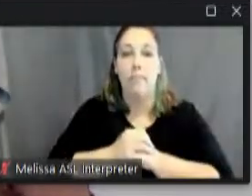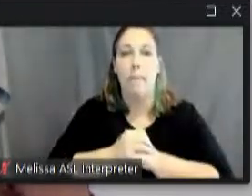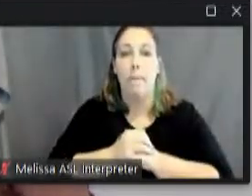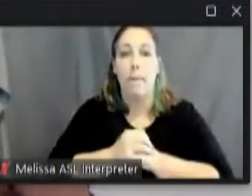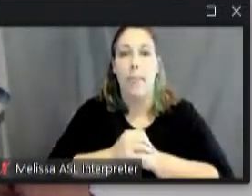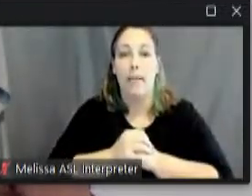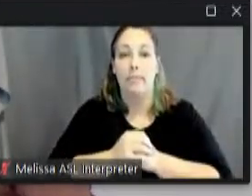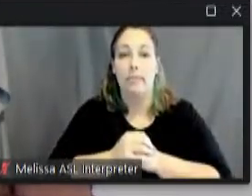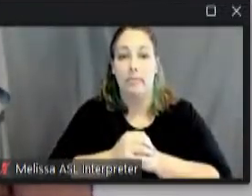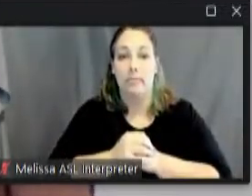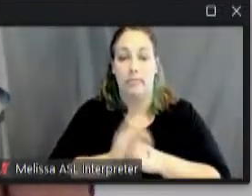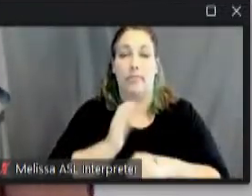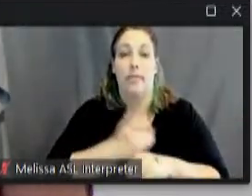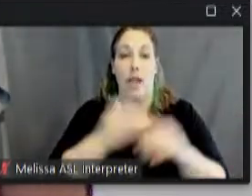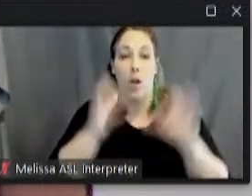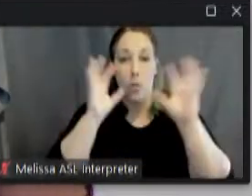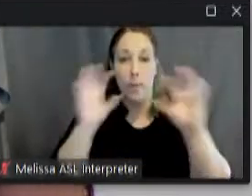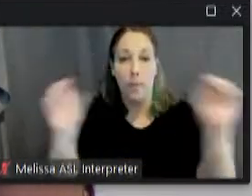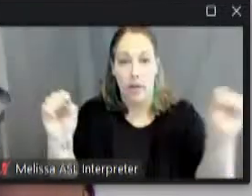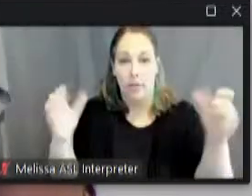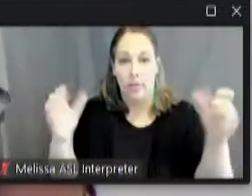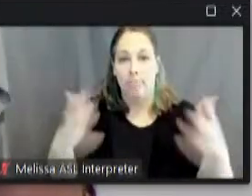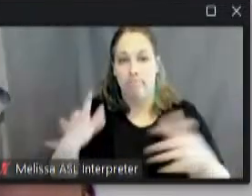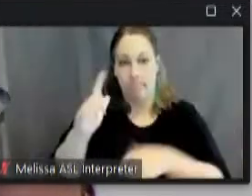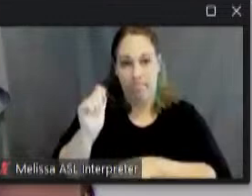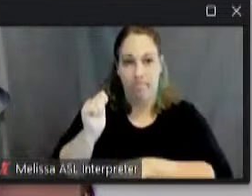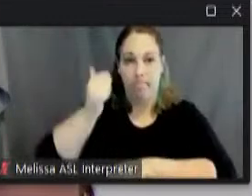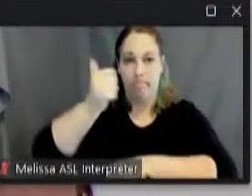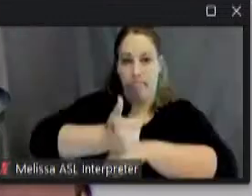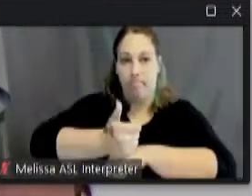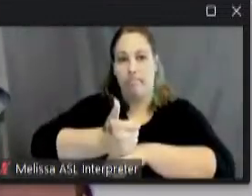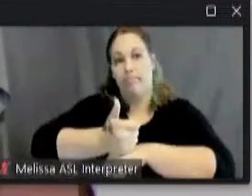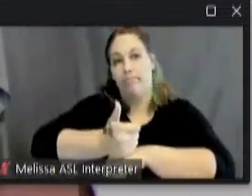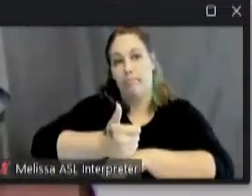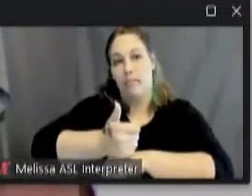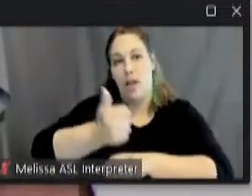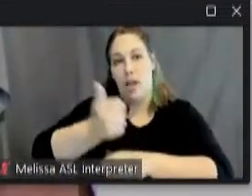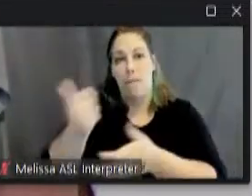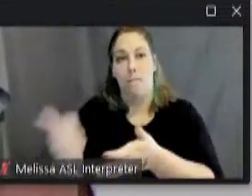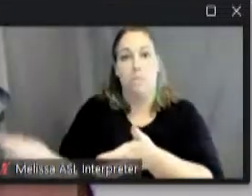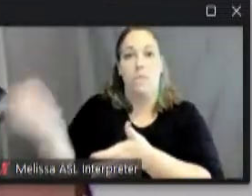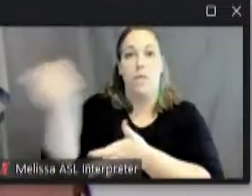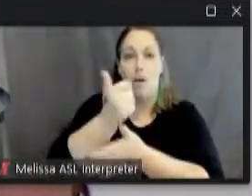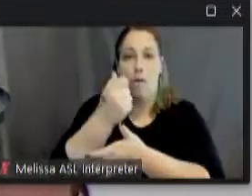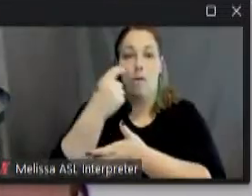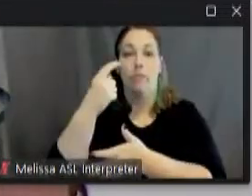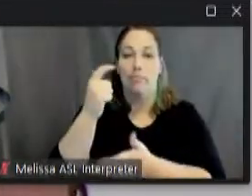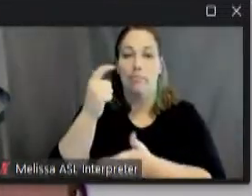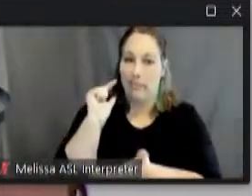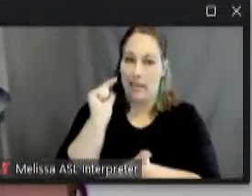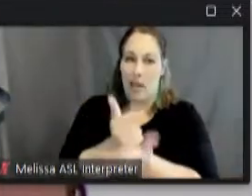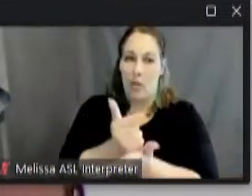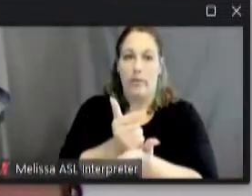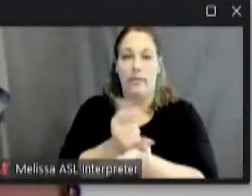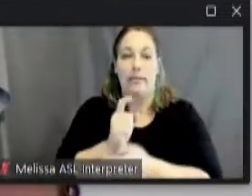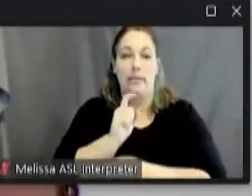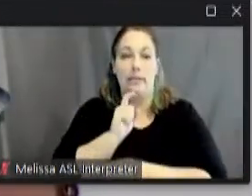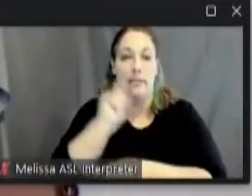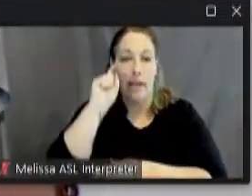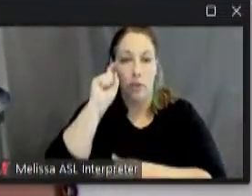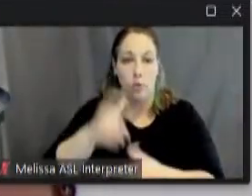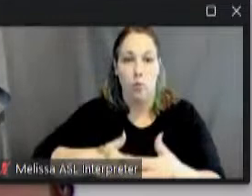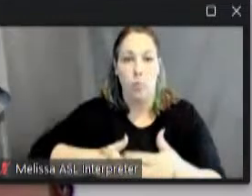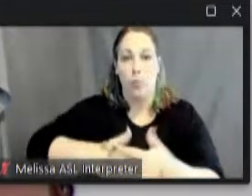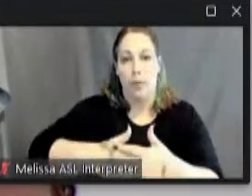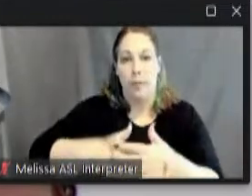prioridad garantizar los derechos sexuales y reproductivos en un compromiso derivado del plan de gobierno que destaca en su apartado